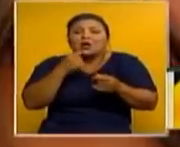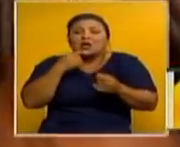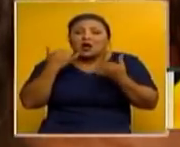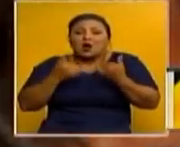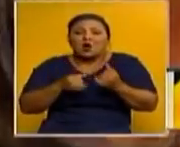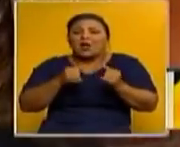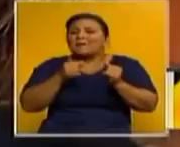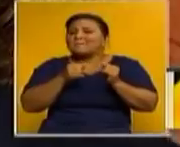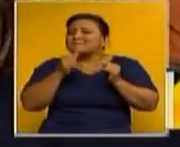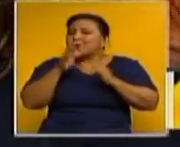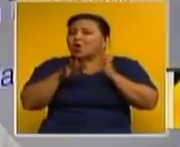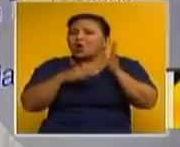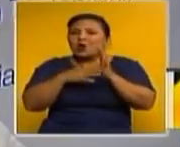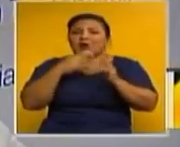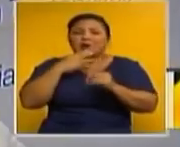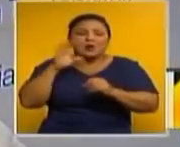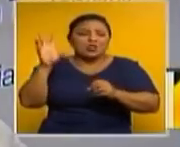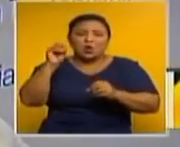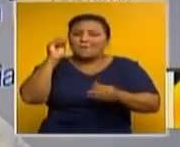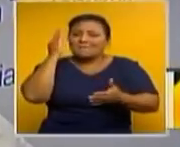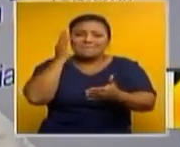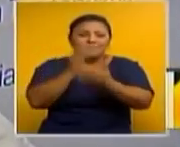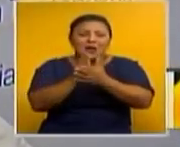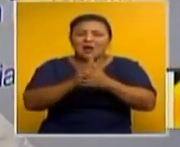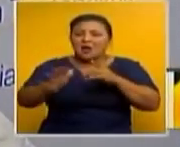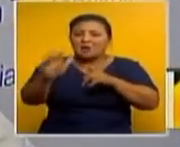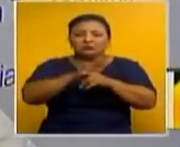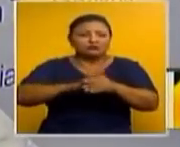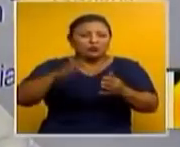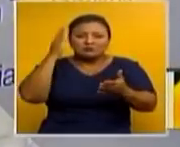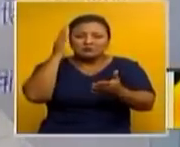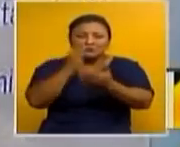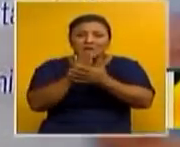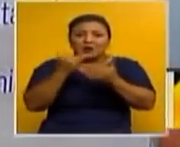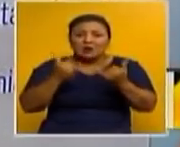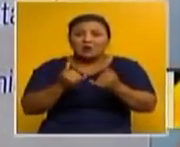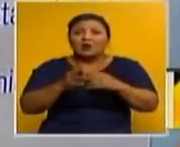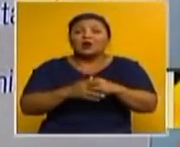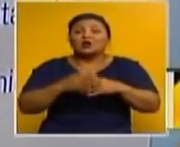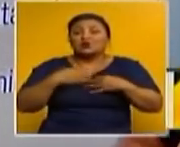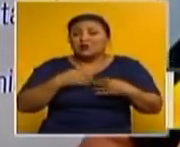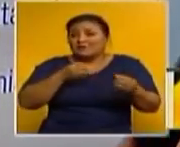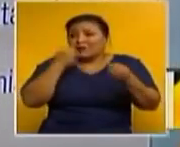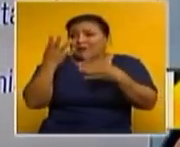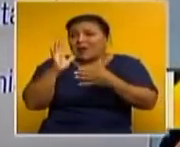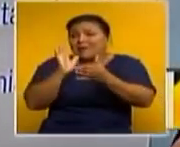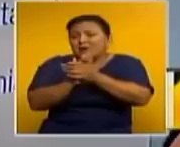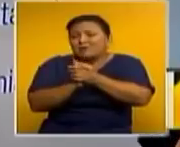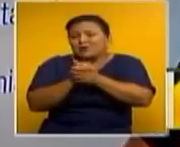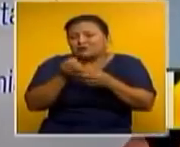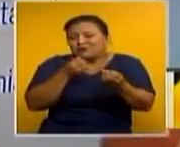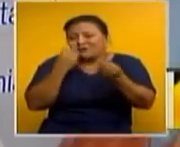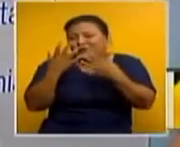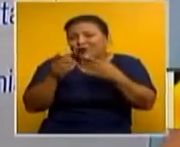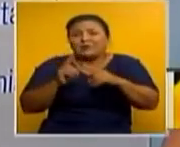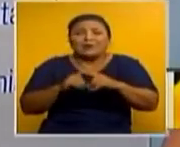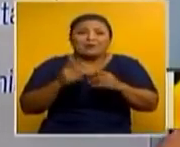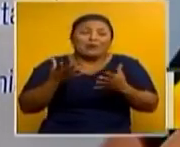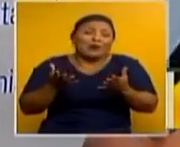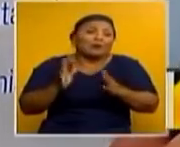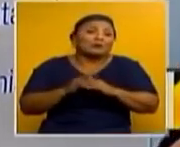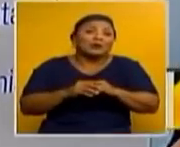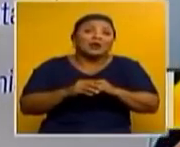No Más Abuso Sexual. Y bueno, rompí el silencio con mi esposo en el 2016, dado que nosotros no solo nos quejamos, sino